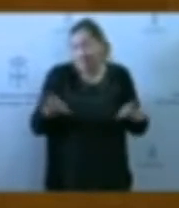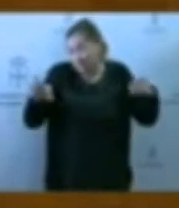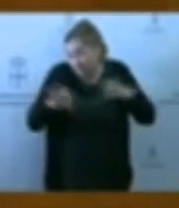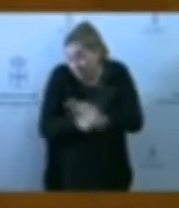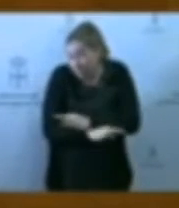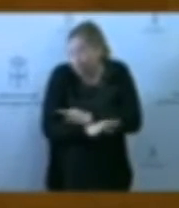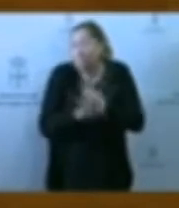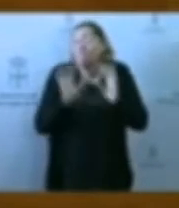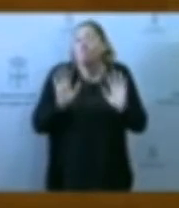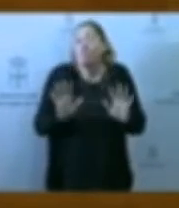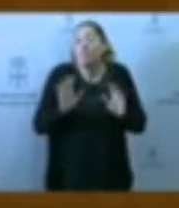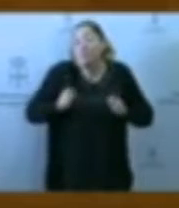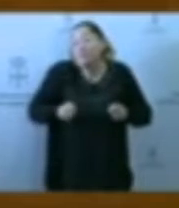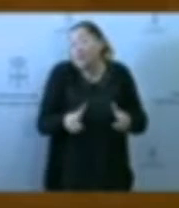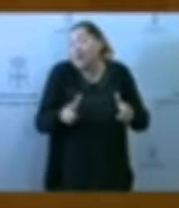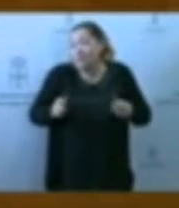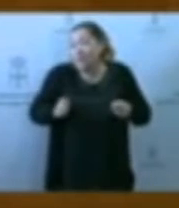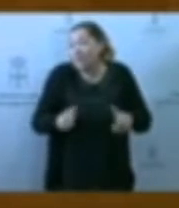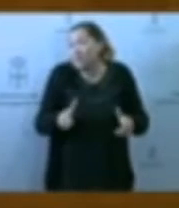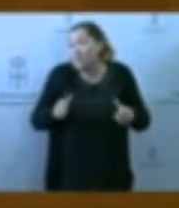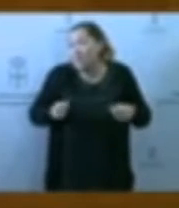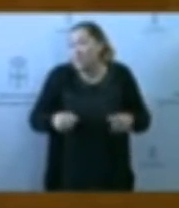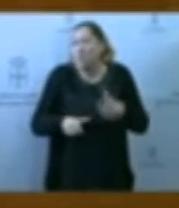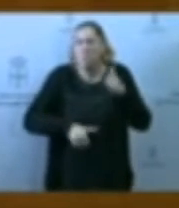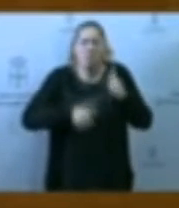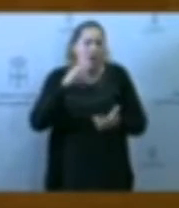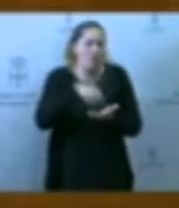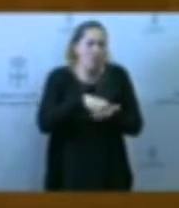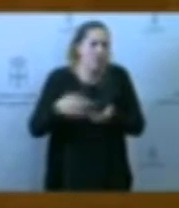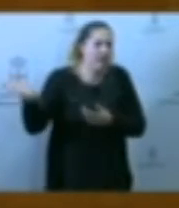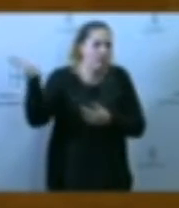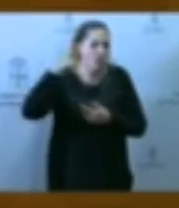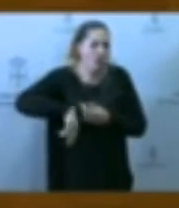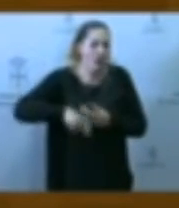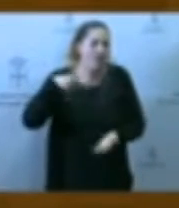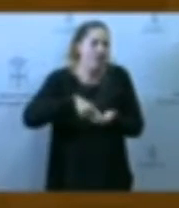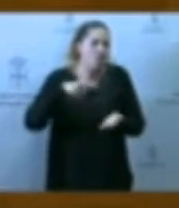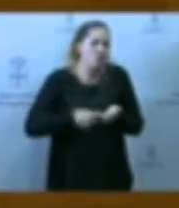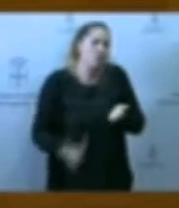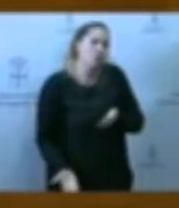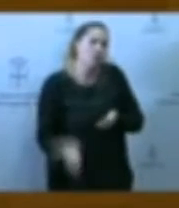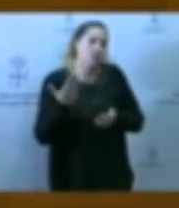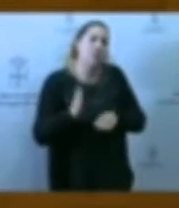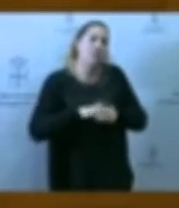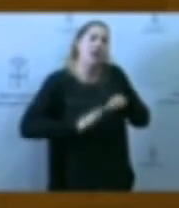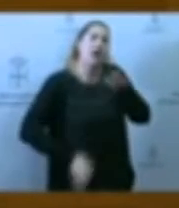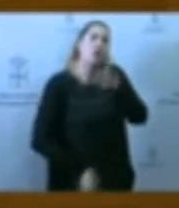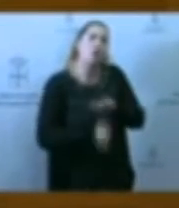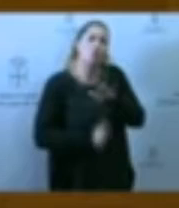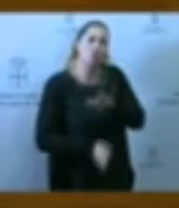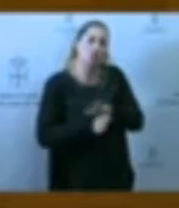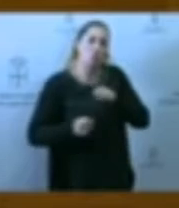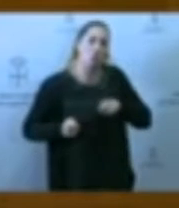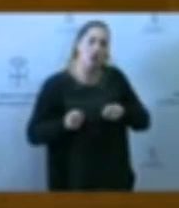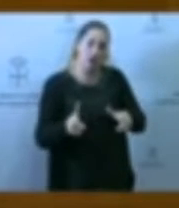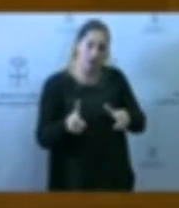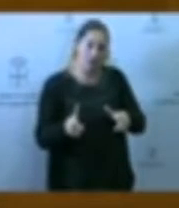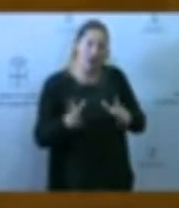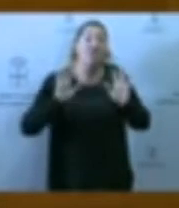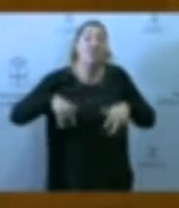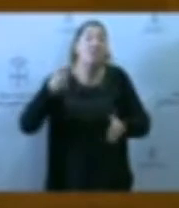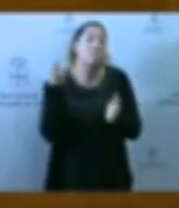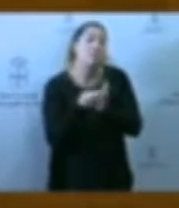Gastar y gastar. Y no va a pestañear para subir impuestos si tiene que mantener ese gasto. Y los que lo pagan son los de siempre, la clase media y la clase trabajadora.